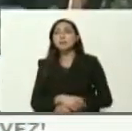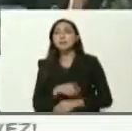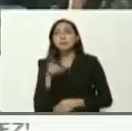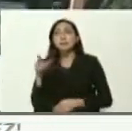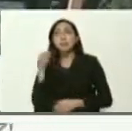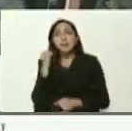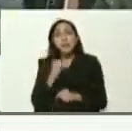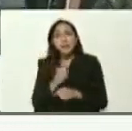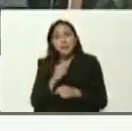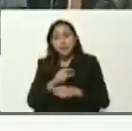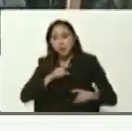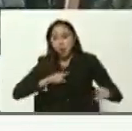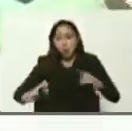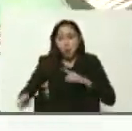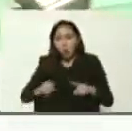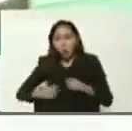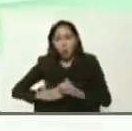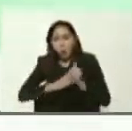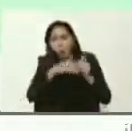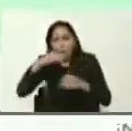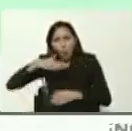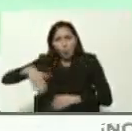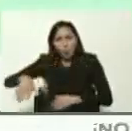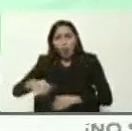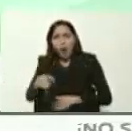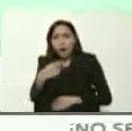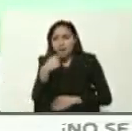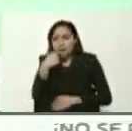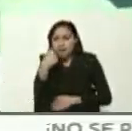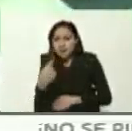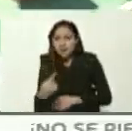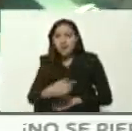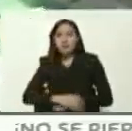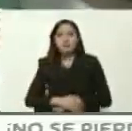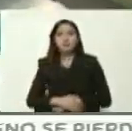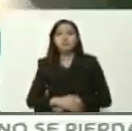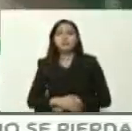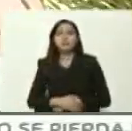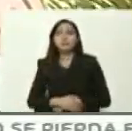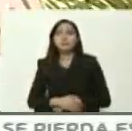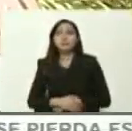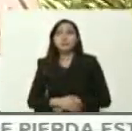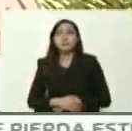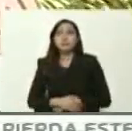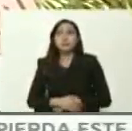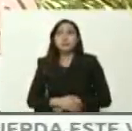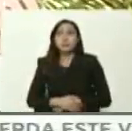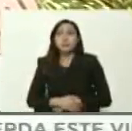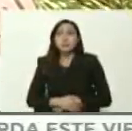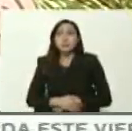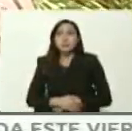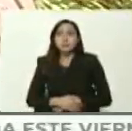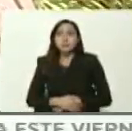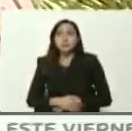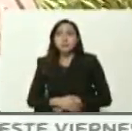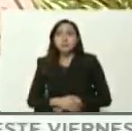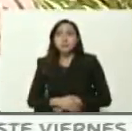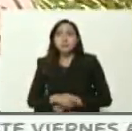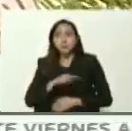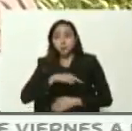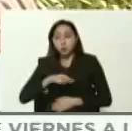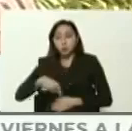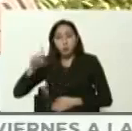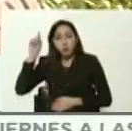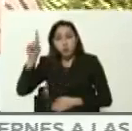trabajo allí coordinado con el pueblo organizado, como usted siempre nos los hace saber, nos los recuerda, nos los enfatiza, estamos